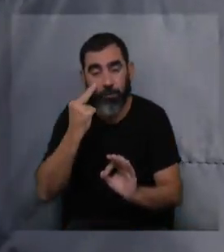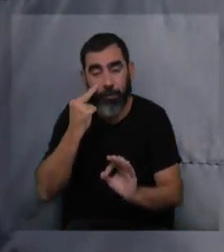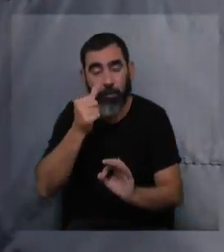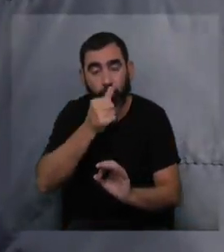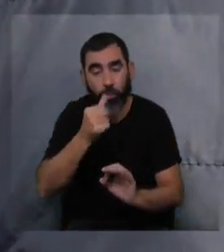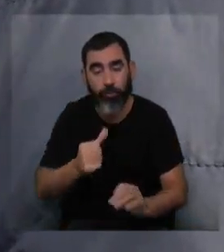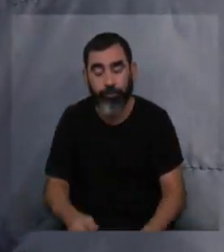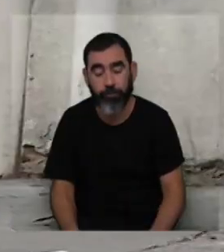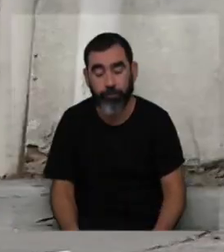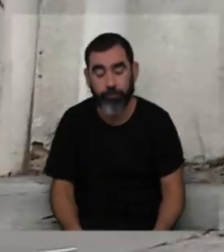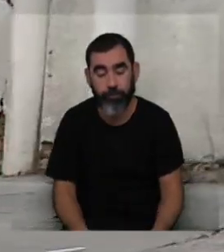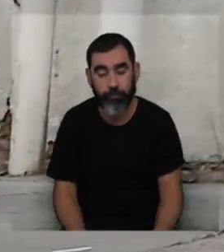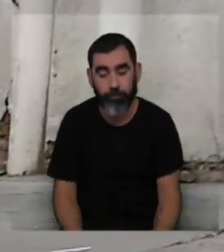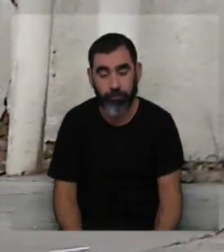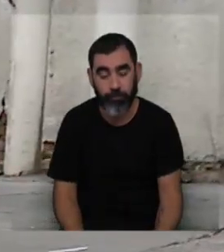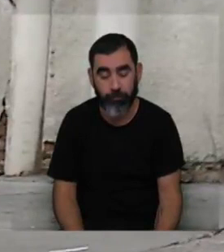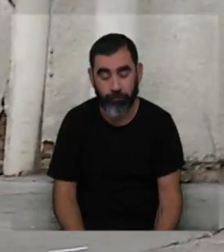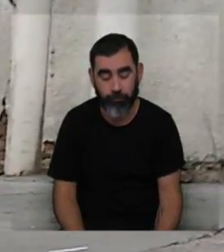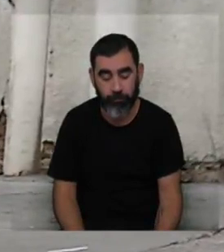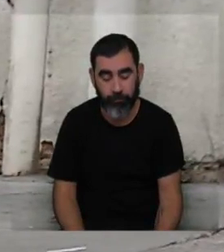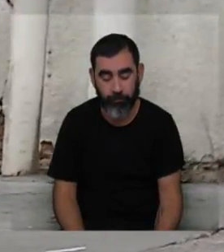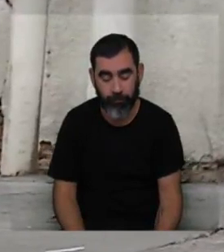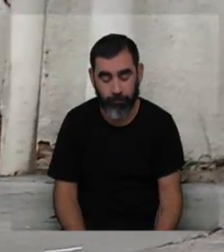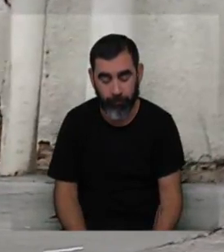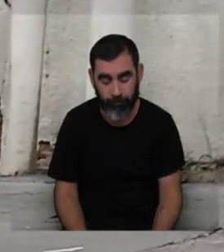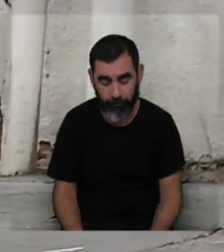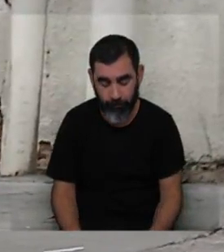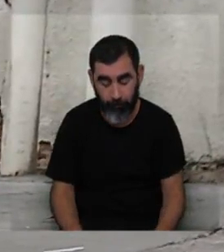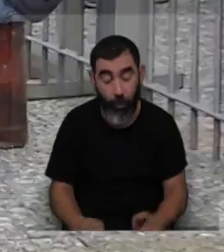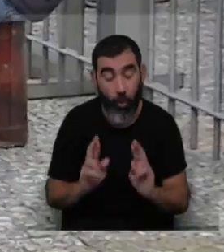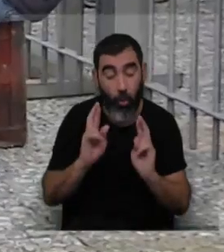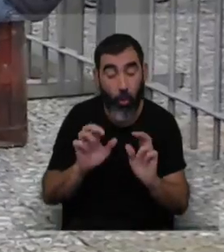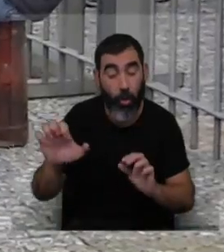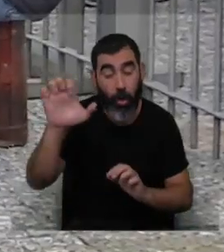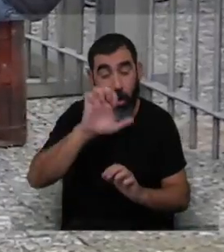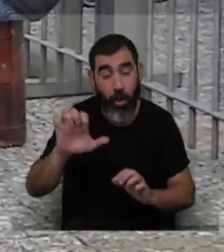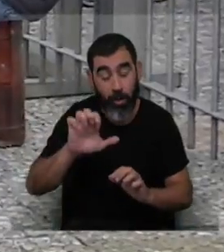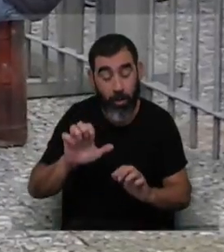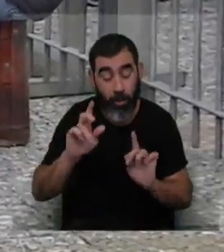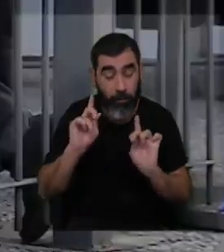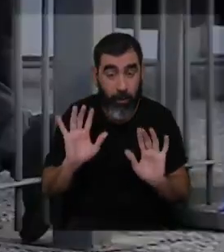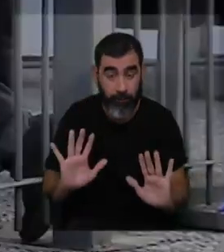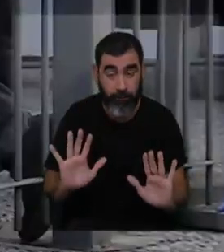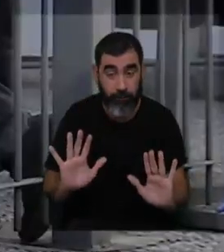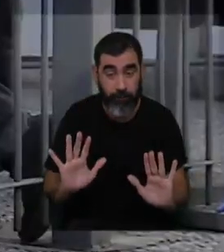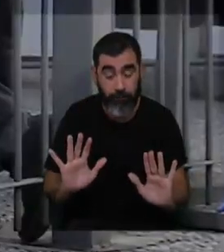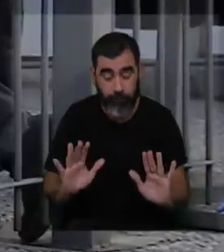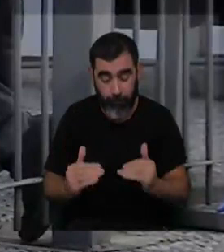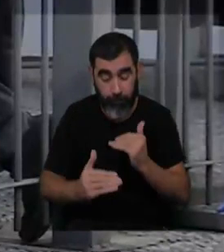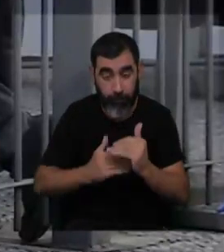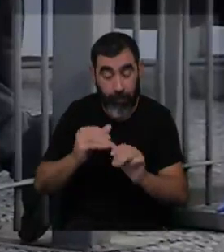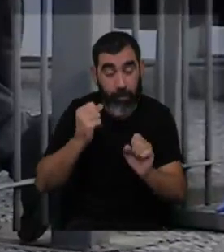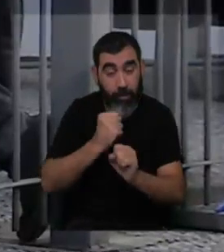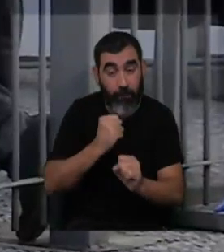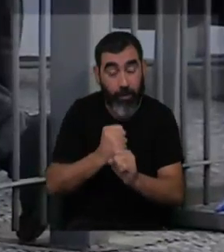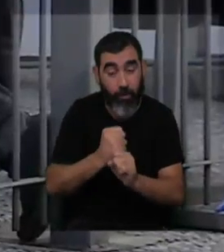solución a este conflicto. Aspiramos que como todas las empresas, como corresponde, por el desarrollo de la